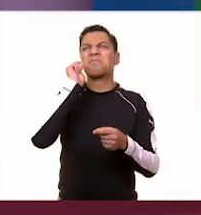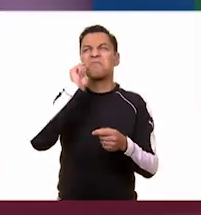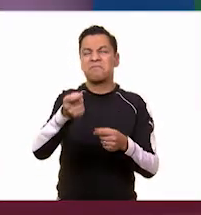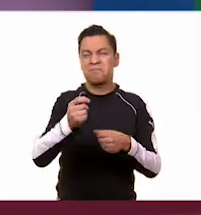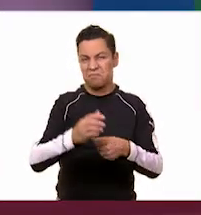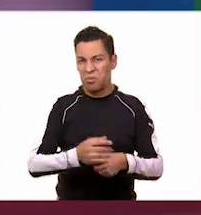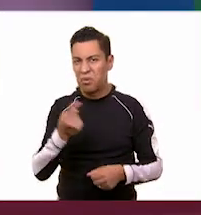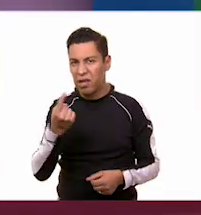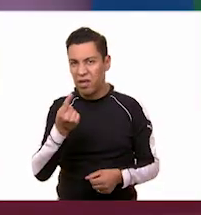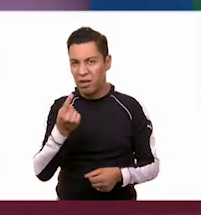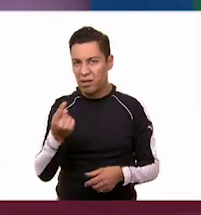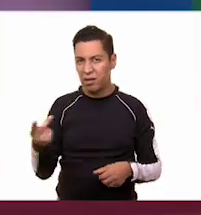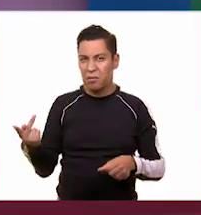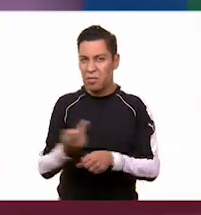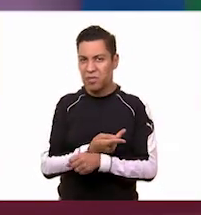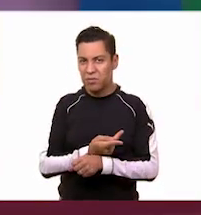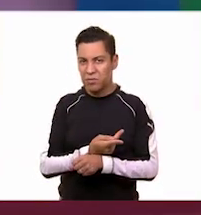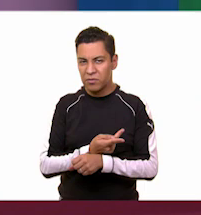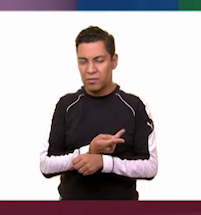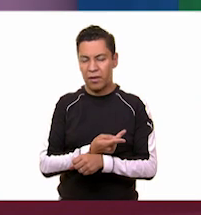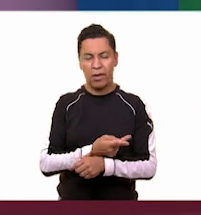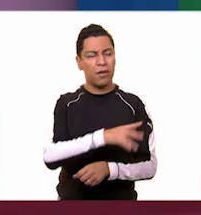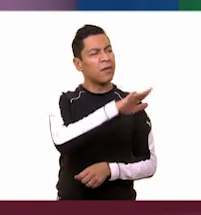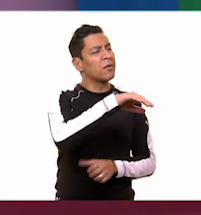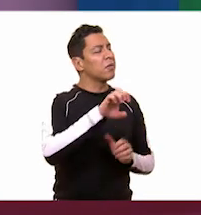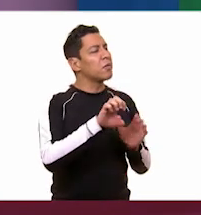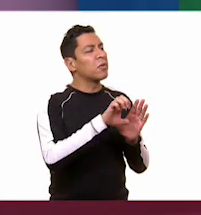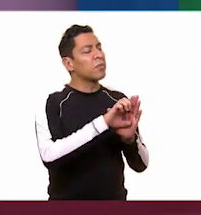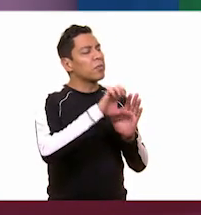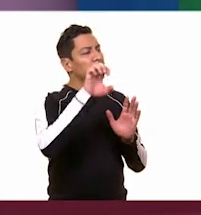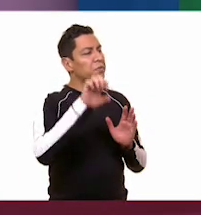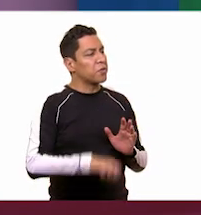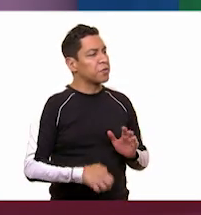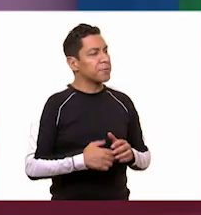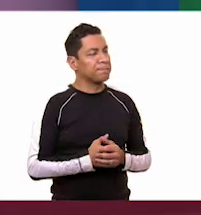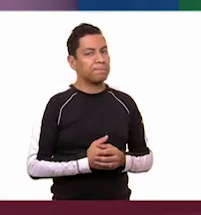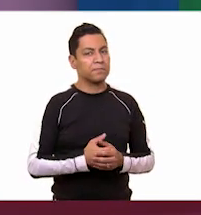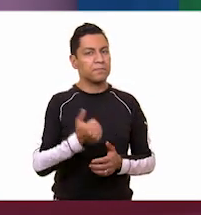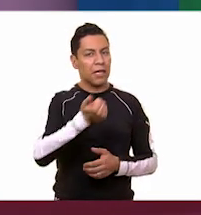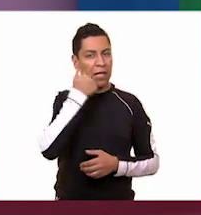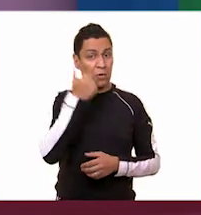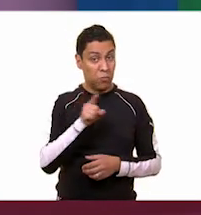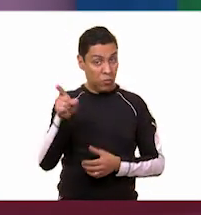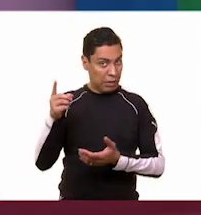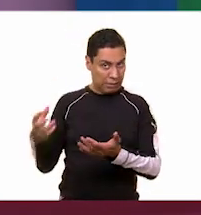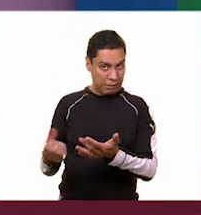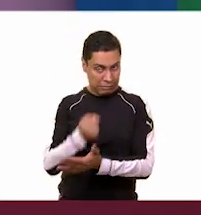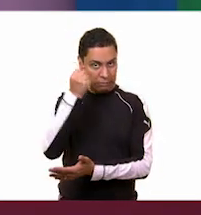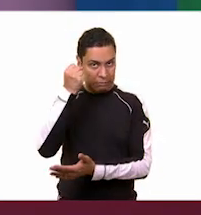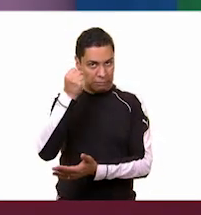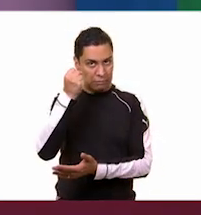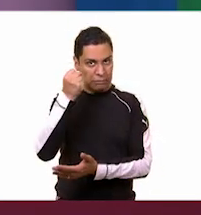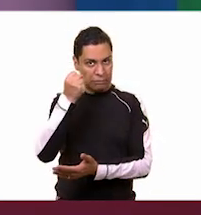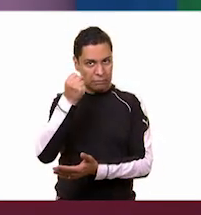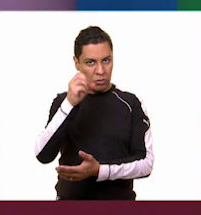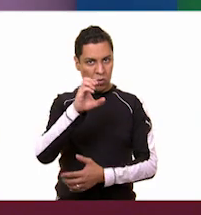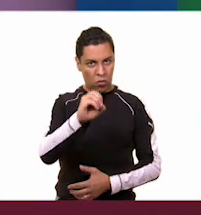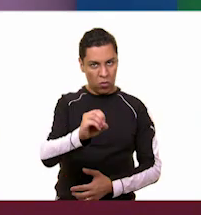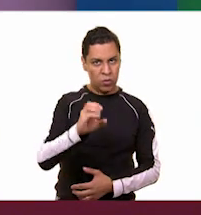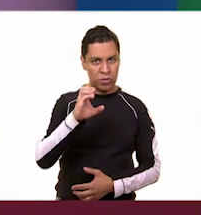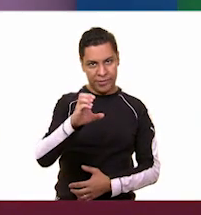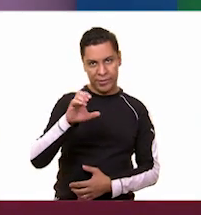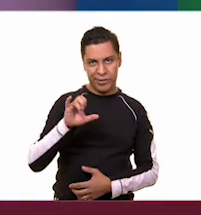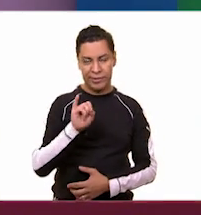suceso. Y por ejemplo, profe, supongamos que el alumno ganador de la Olimpiada no